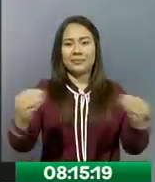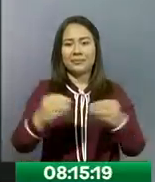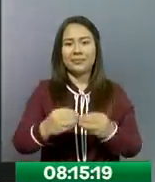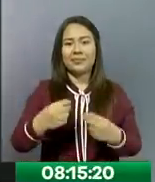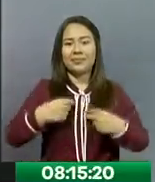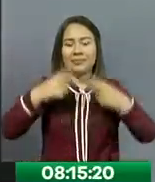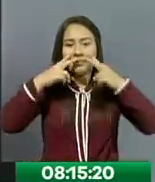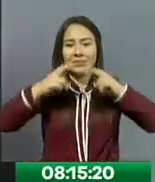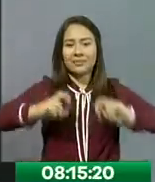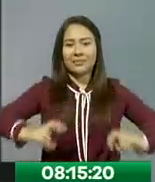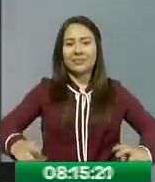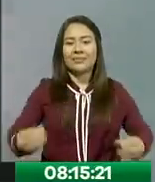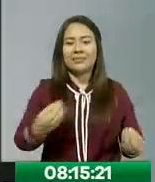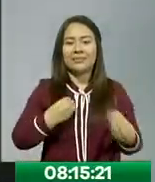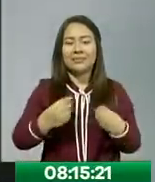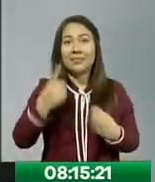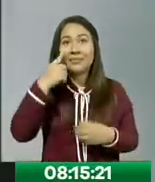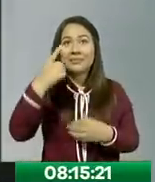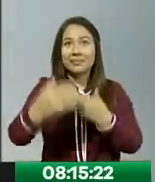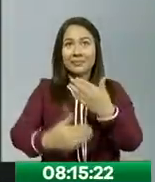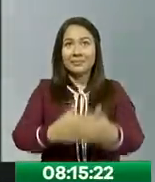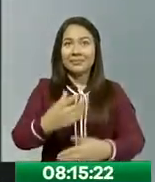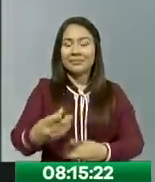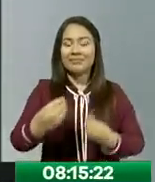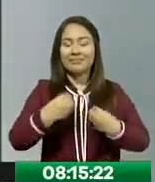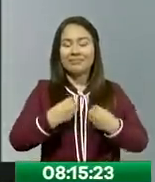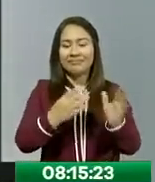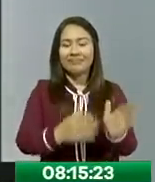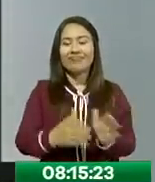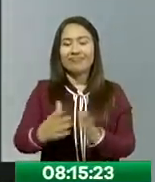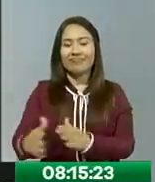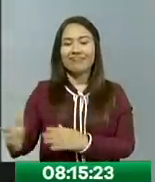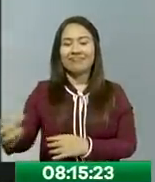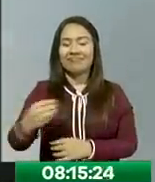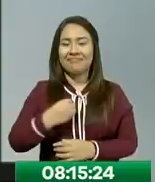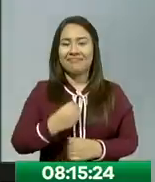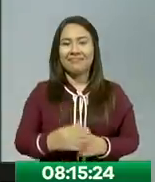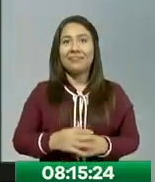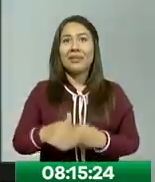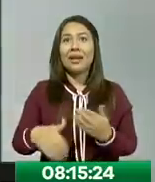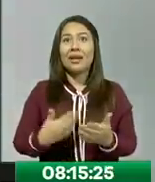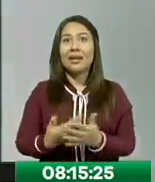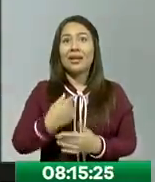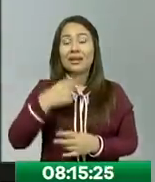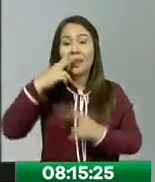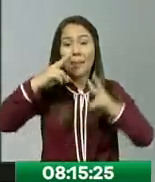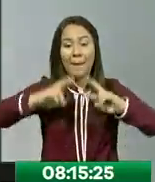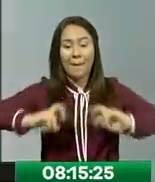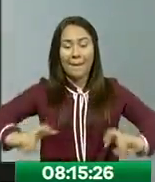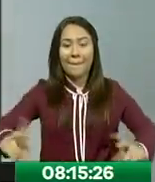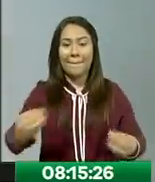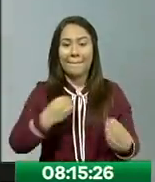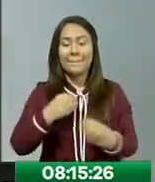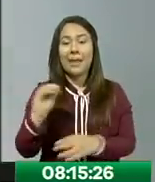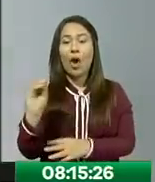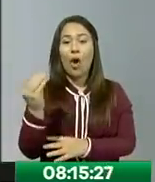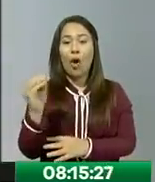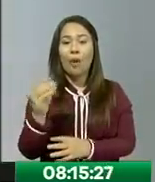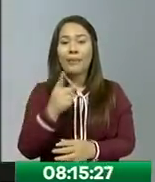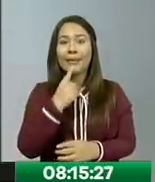esta zona. Se trata de un individuo que de un instante a otro empieza a robarle a esta joven.